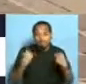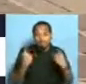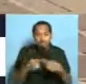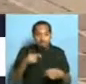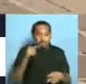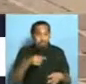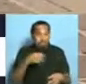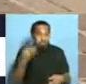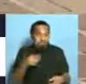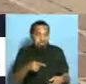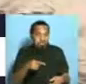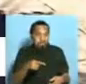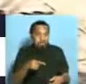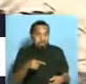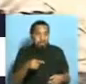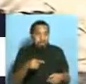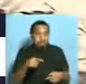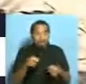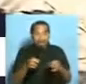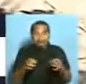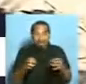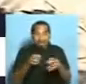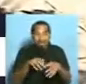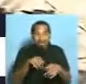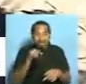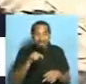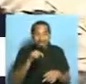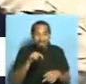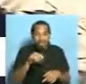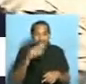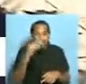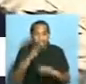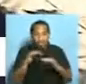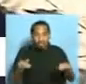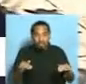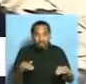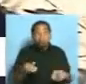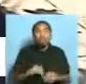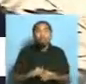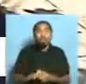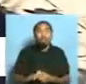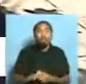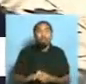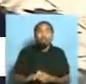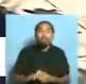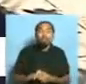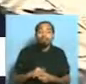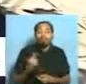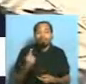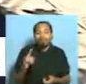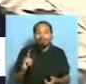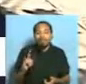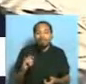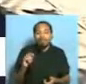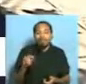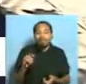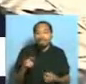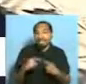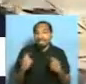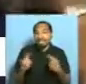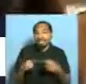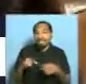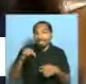en ese aspecto esta sala? ¿Se ha habido un incremento en la provincia de cáncer infantil? Mira, el centro oncológico de la